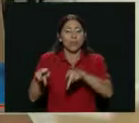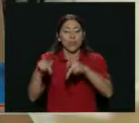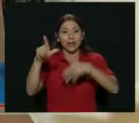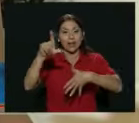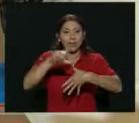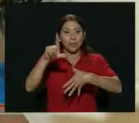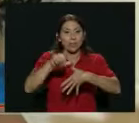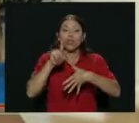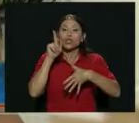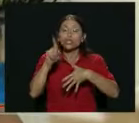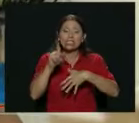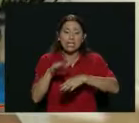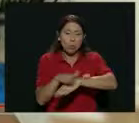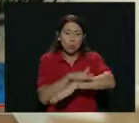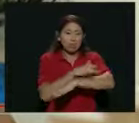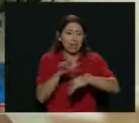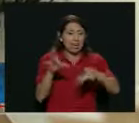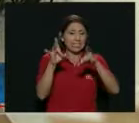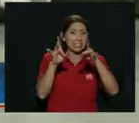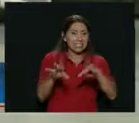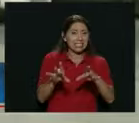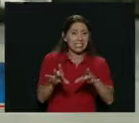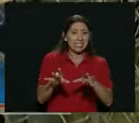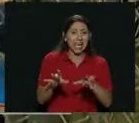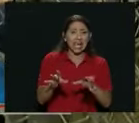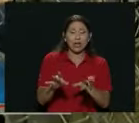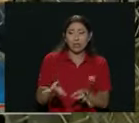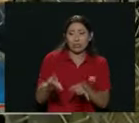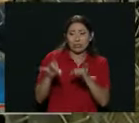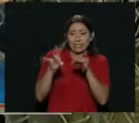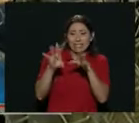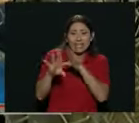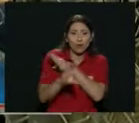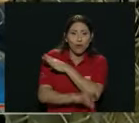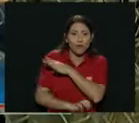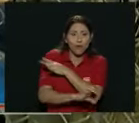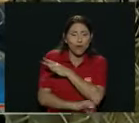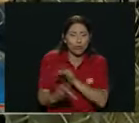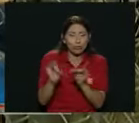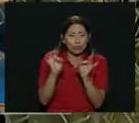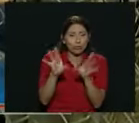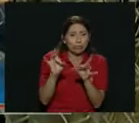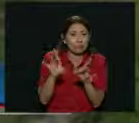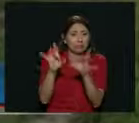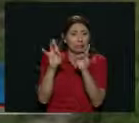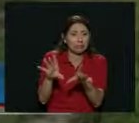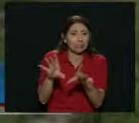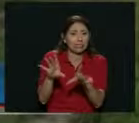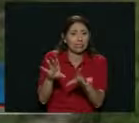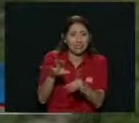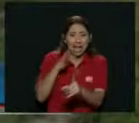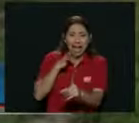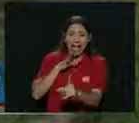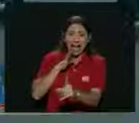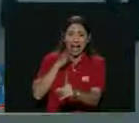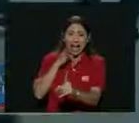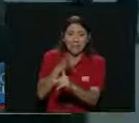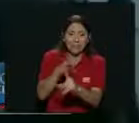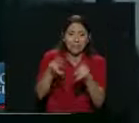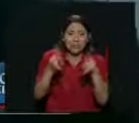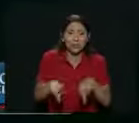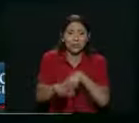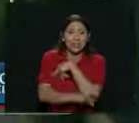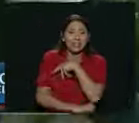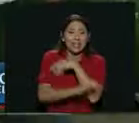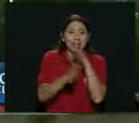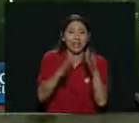de latinoamericanos, un discurso racista, xenofóbico, de odio hacia las personas migrantes latinoamericanos que van hacia los Estados Unidos,